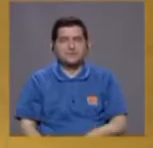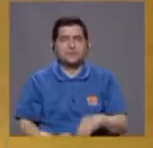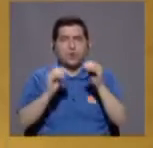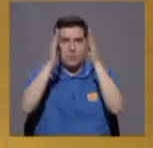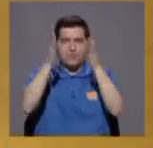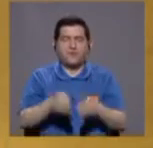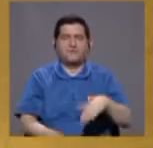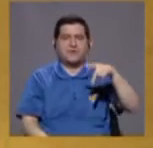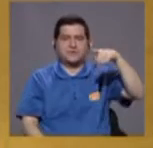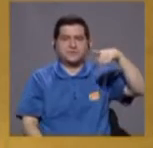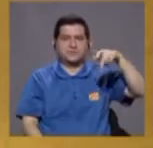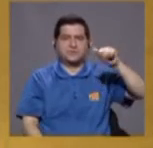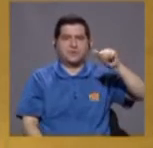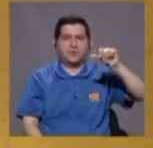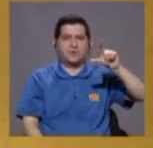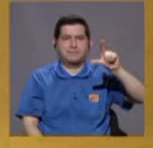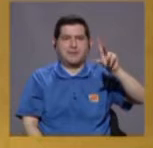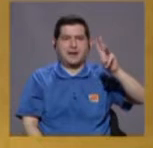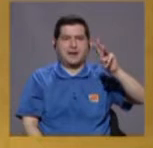que destaca como